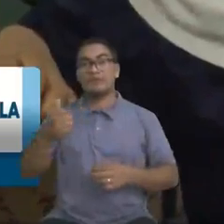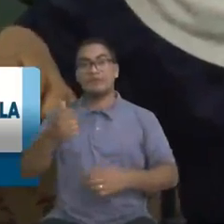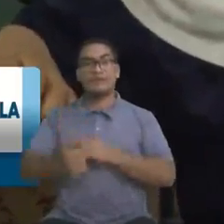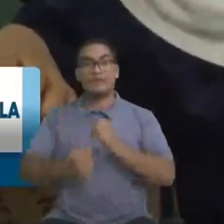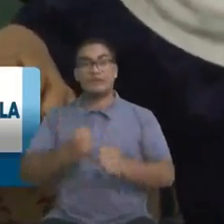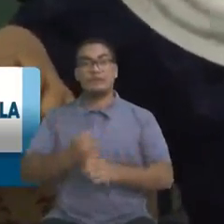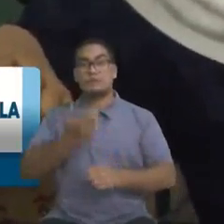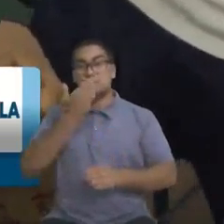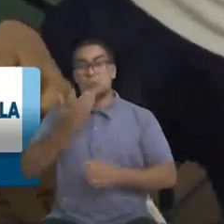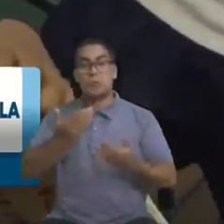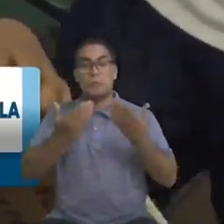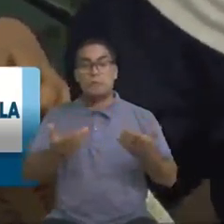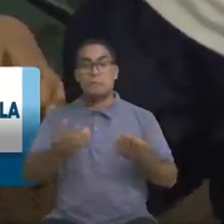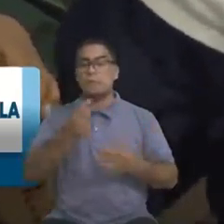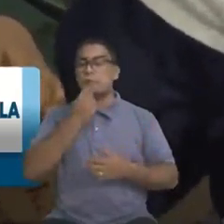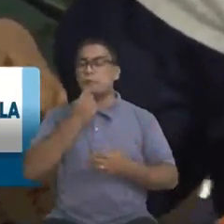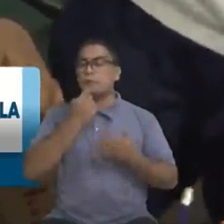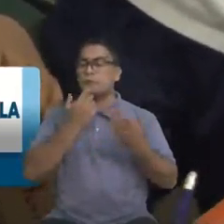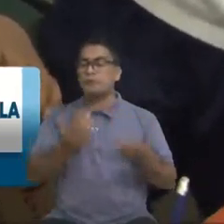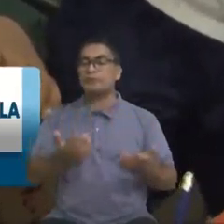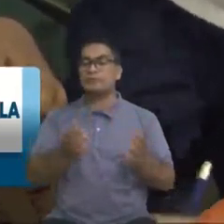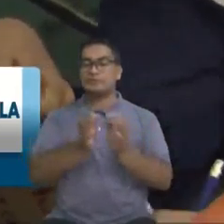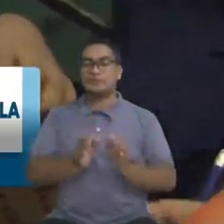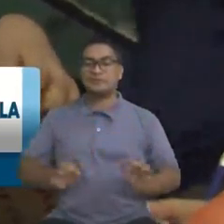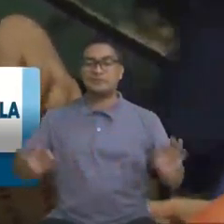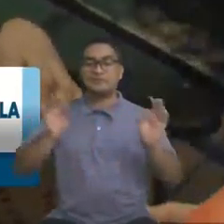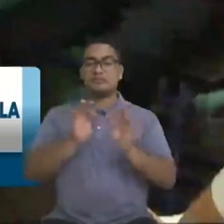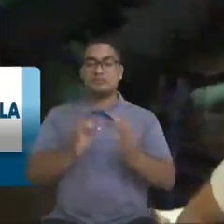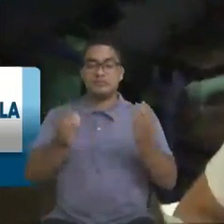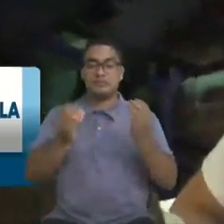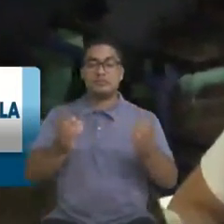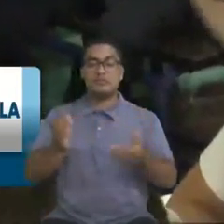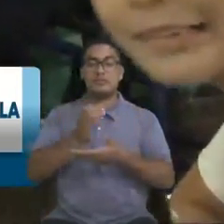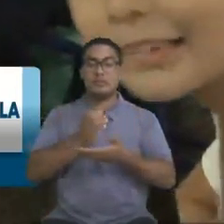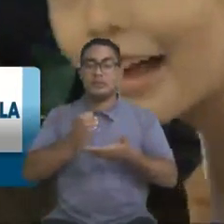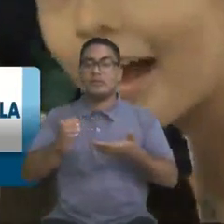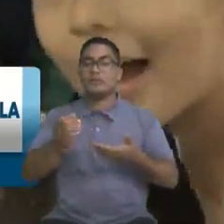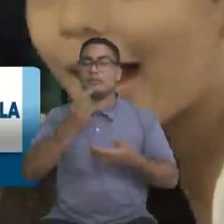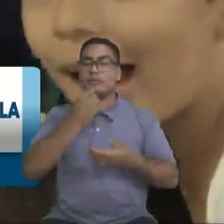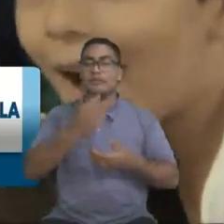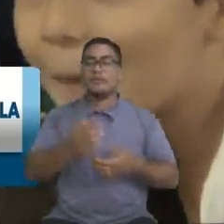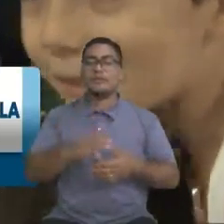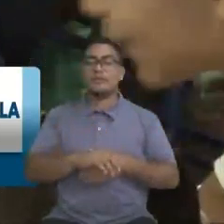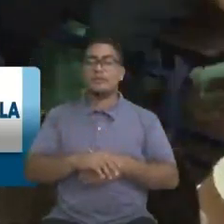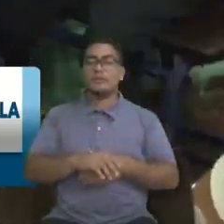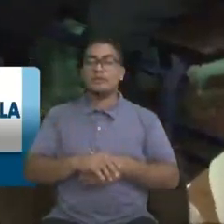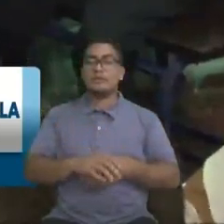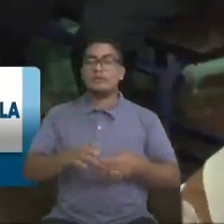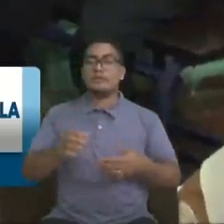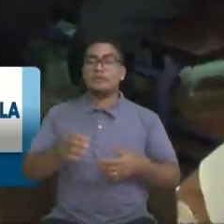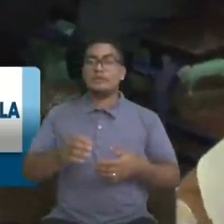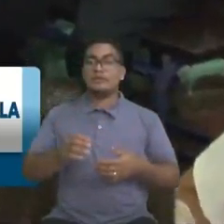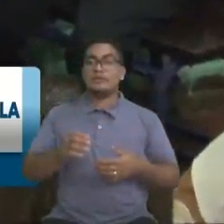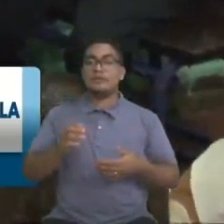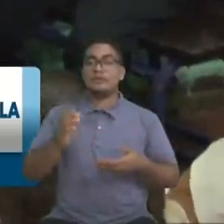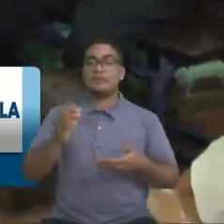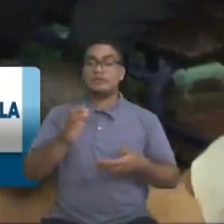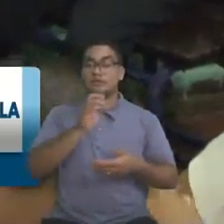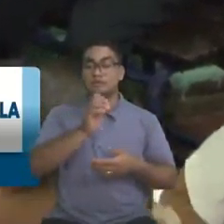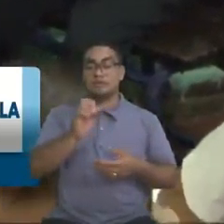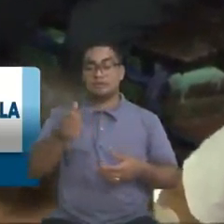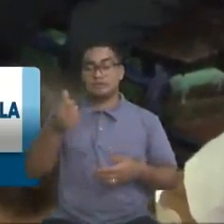niño. Ahora, usted me dice que en este hallazgo que han encontrado en los más de 30 barrios del distrito número 4, han